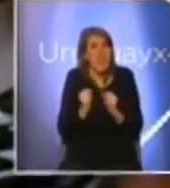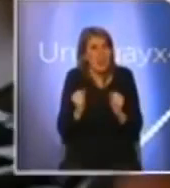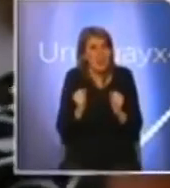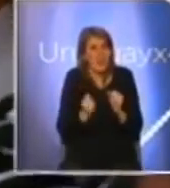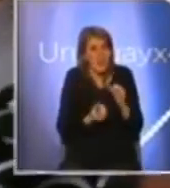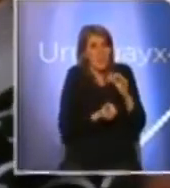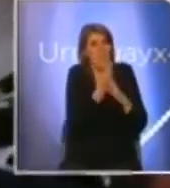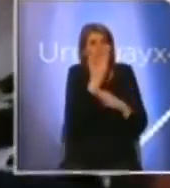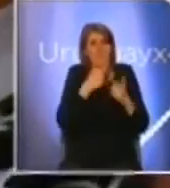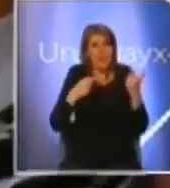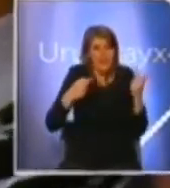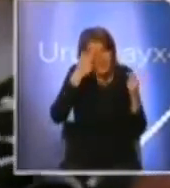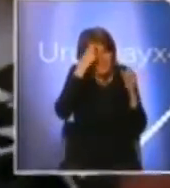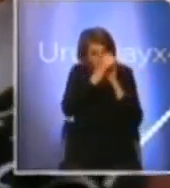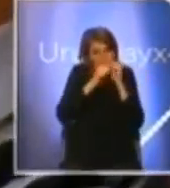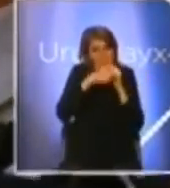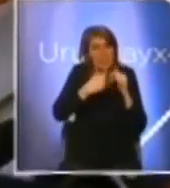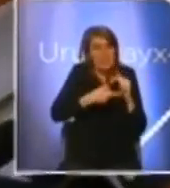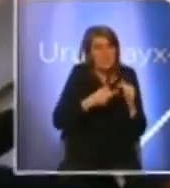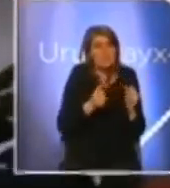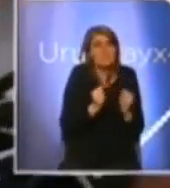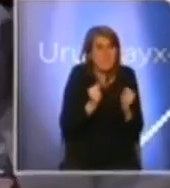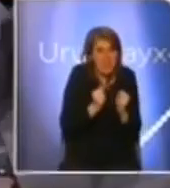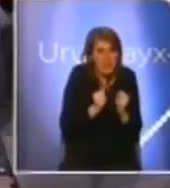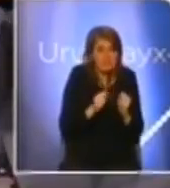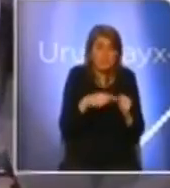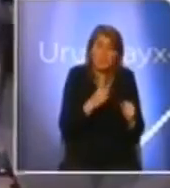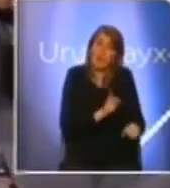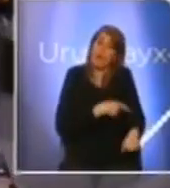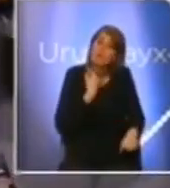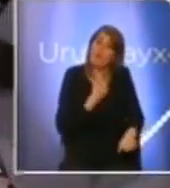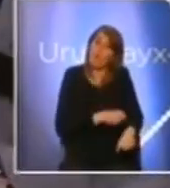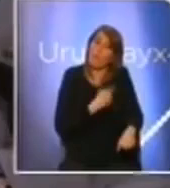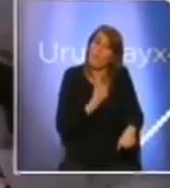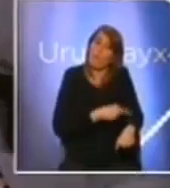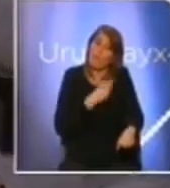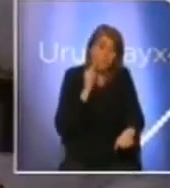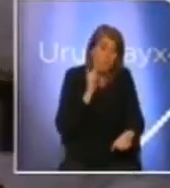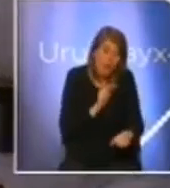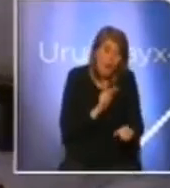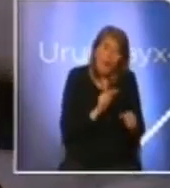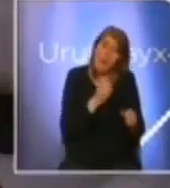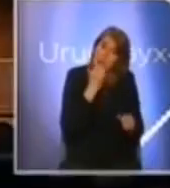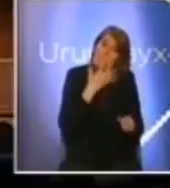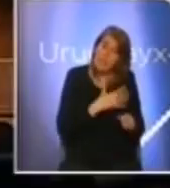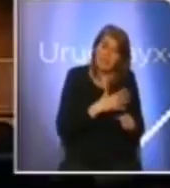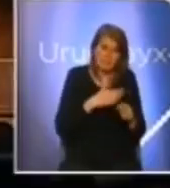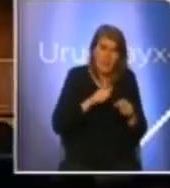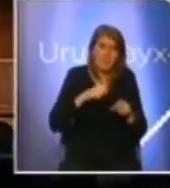miedo no la tecnología lo resuelve. Sin embargo, con el paso del tiempo aparecen los nuevos problemas, problemas que no